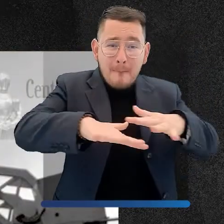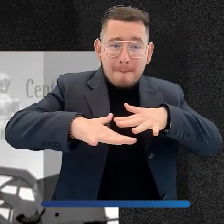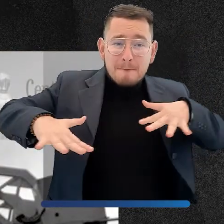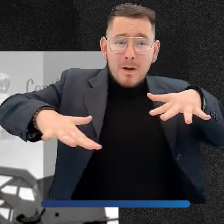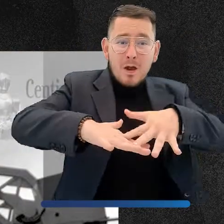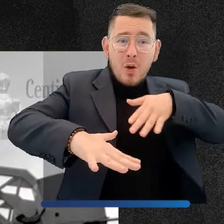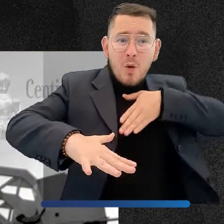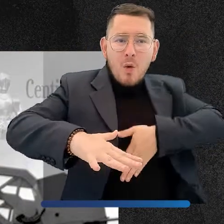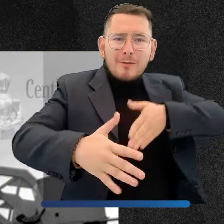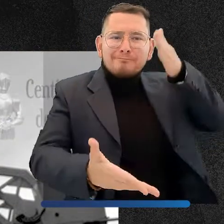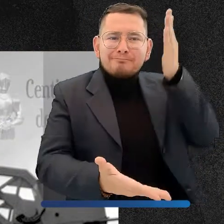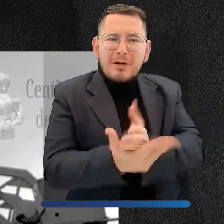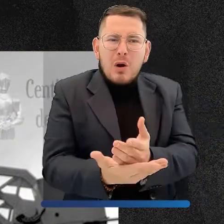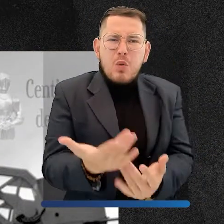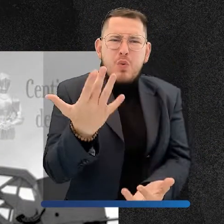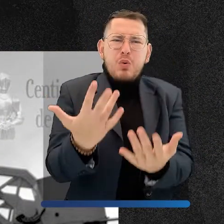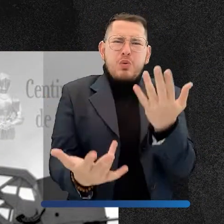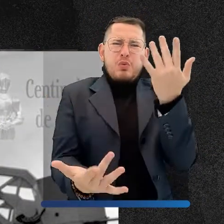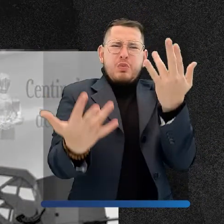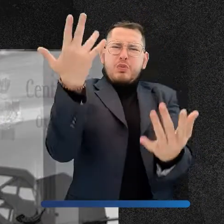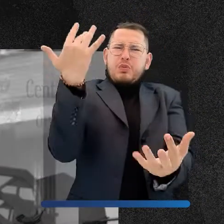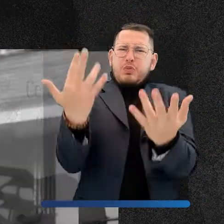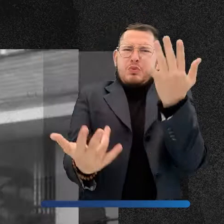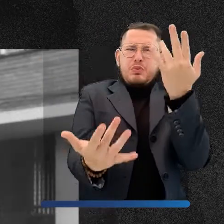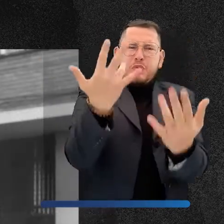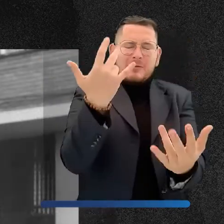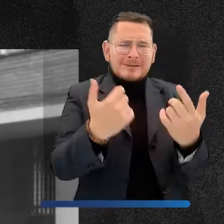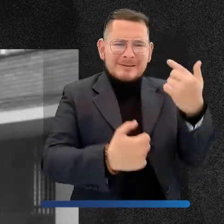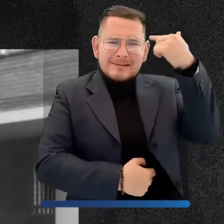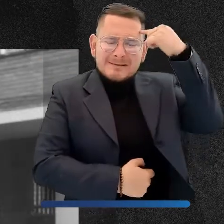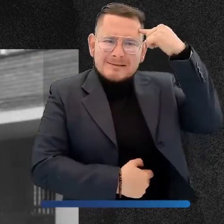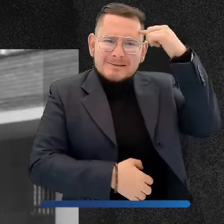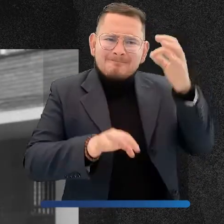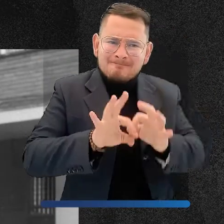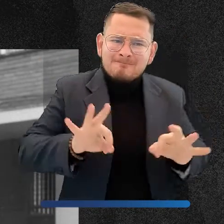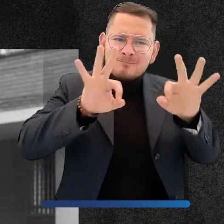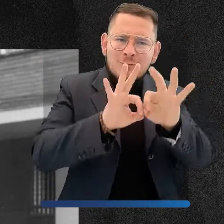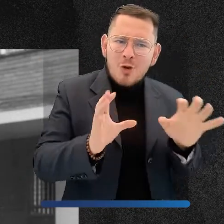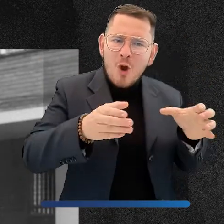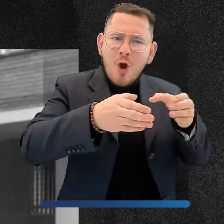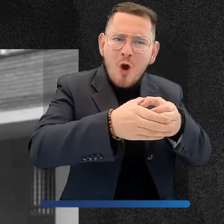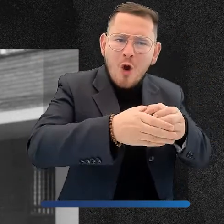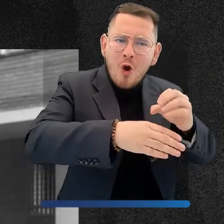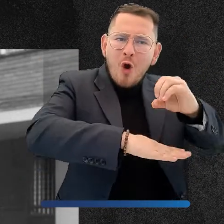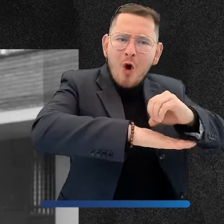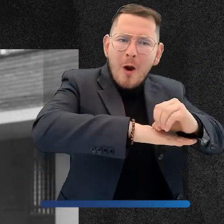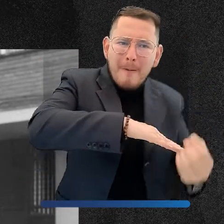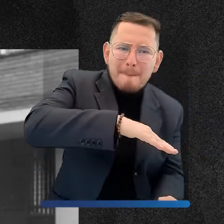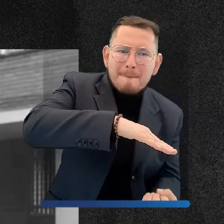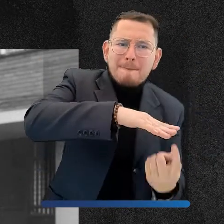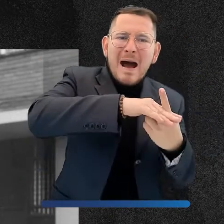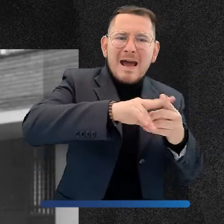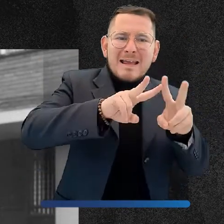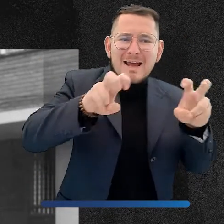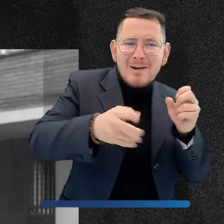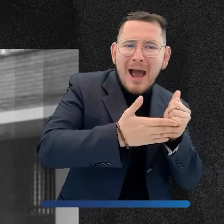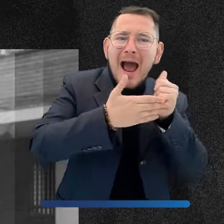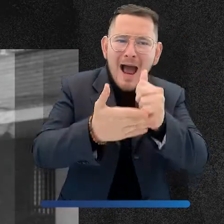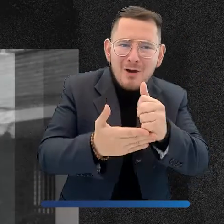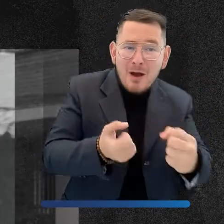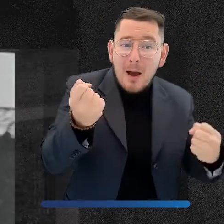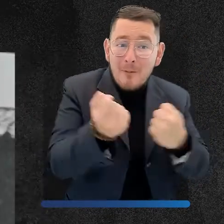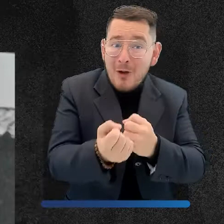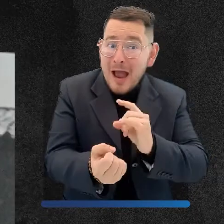Tunja. Esto obligó a pensar en la creación de un organismo de socorro que ayudara a mitigar este tipo de emergencias.